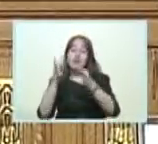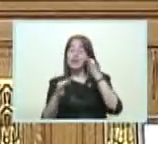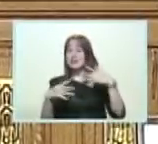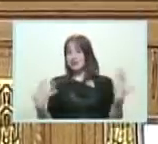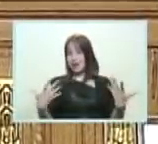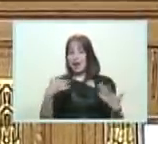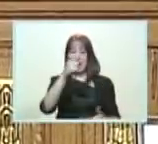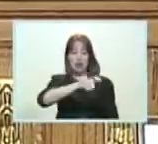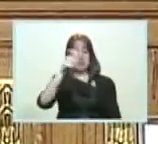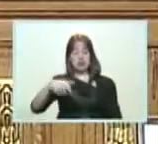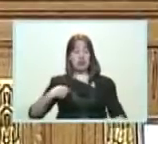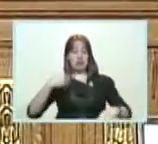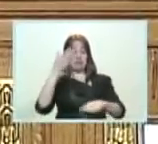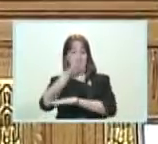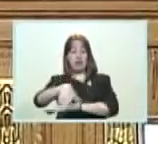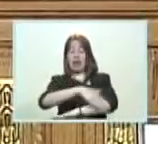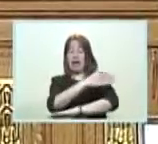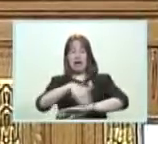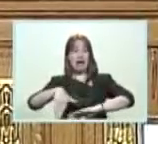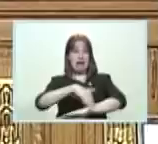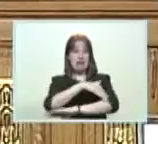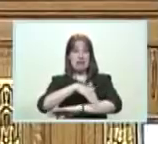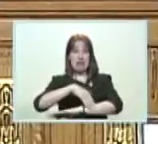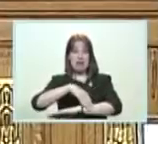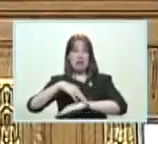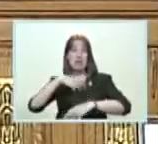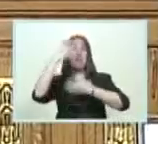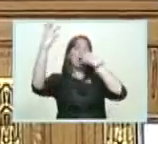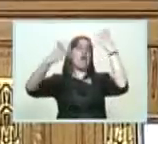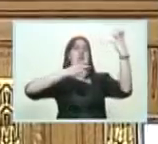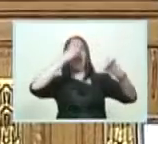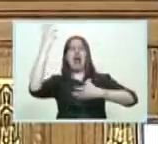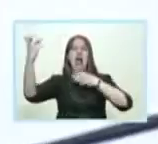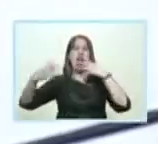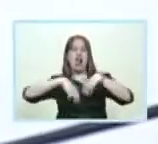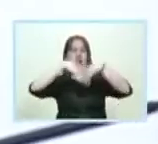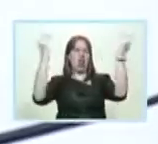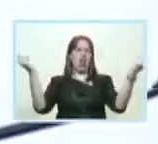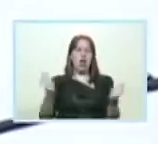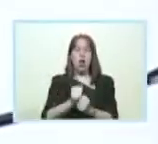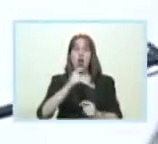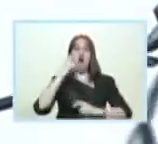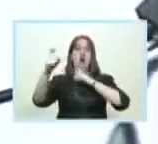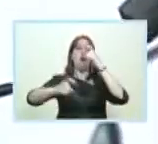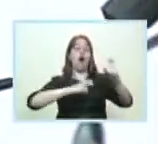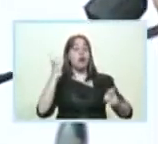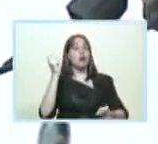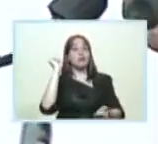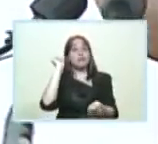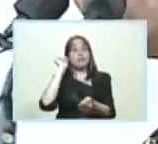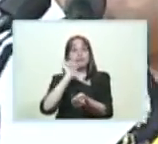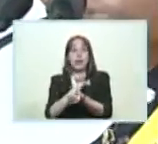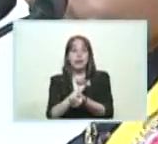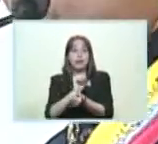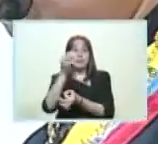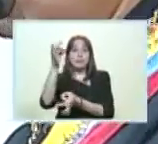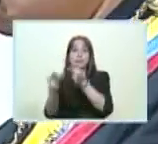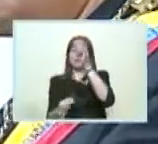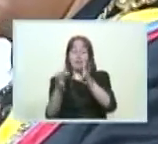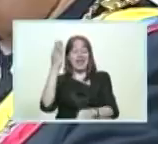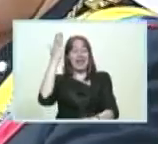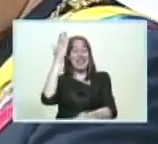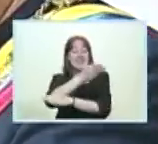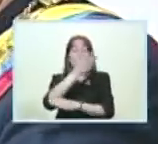salga a las calles a expresar intolerancia y odio será capturado y será juzgado y castigado